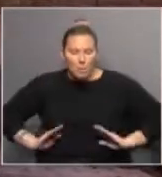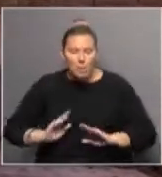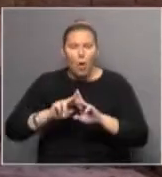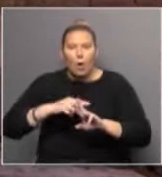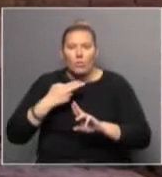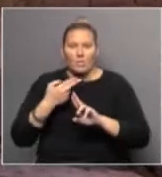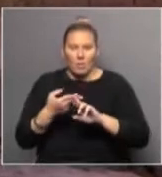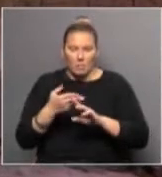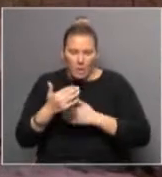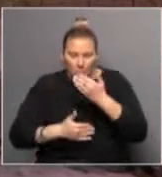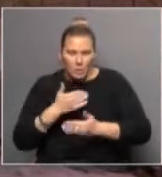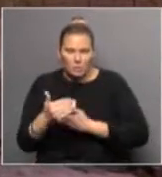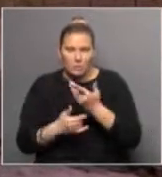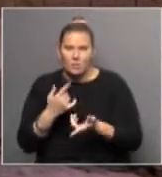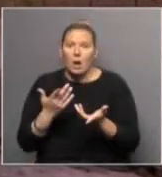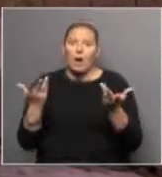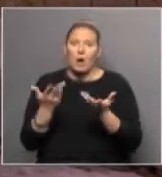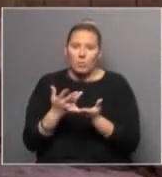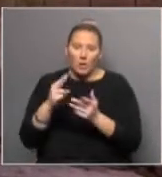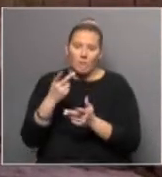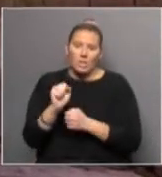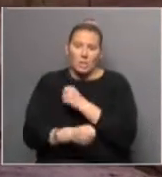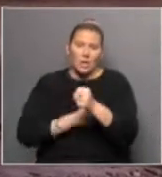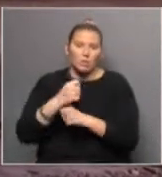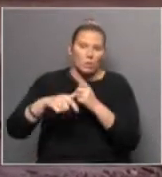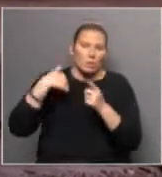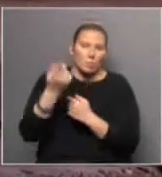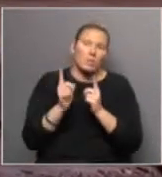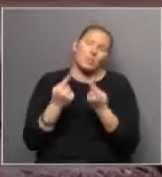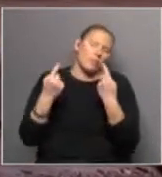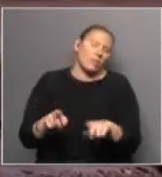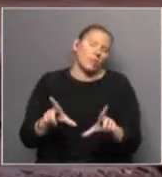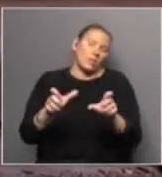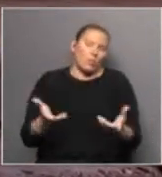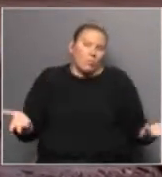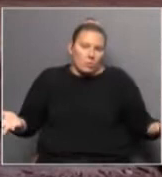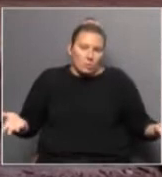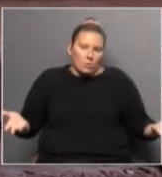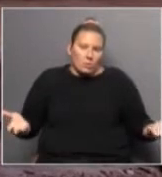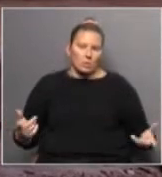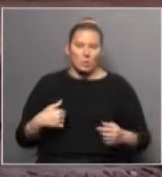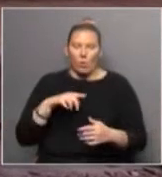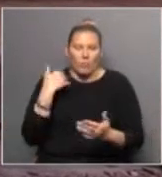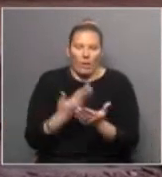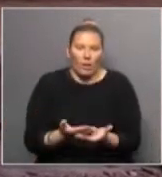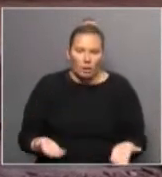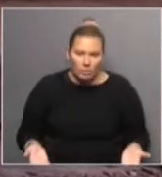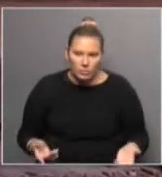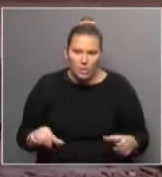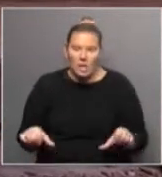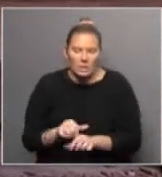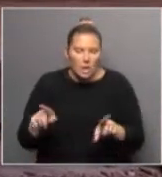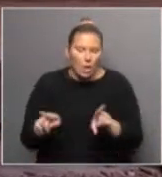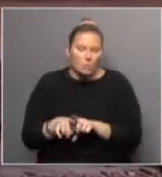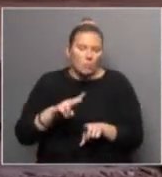de composición. Ahora, el resultado, 20 años después, necesariamente tiene que ser distinto. Si no, sería una especie de fracaso. Si haces exactamente